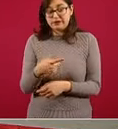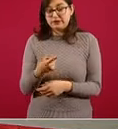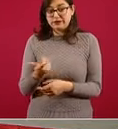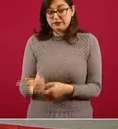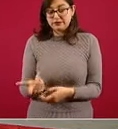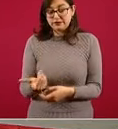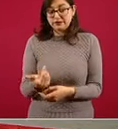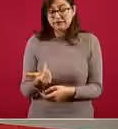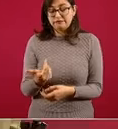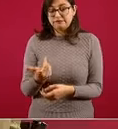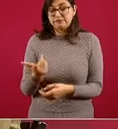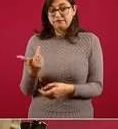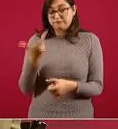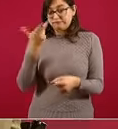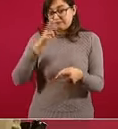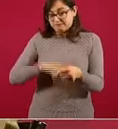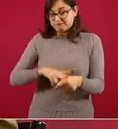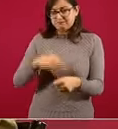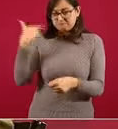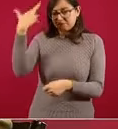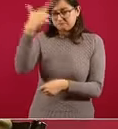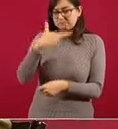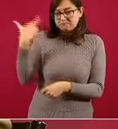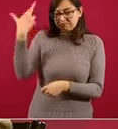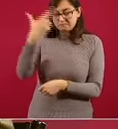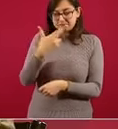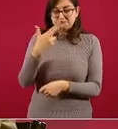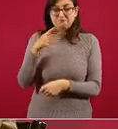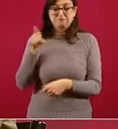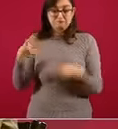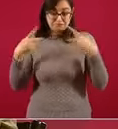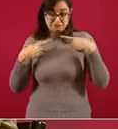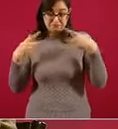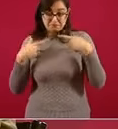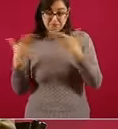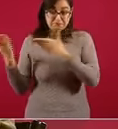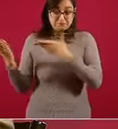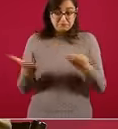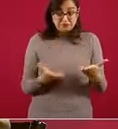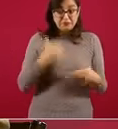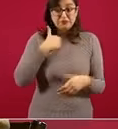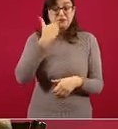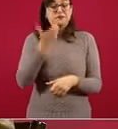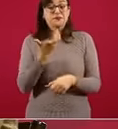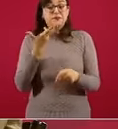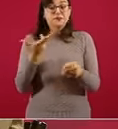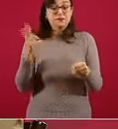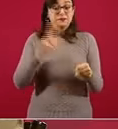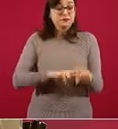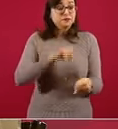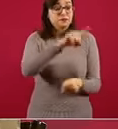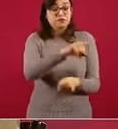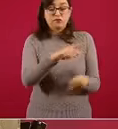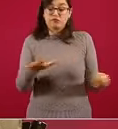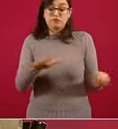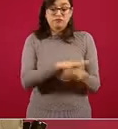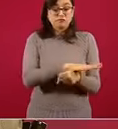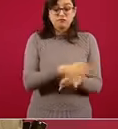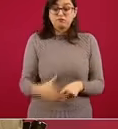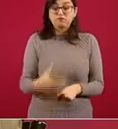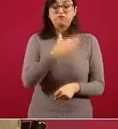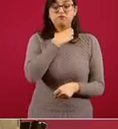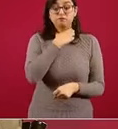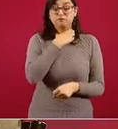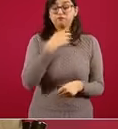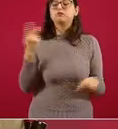urgencia de los hospitales, que los pacientes llegan buscando un hospital, están saturados. Normalmente lo